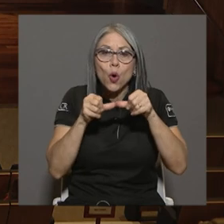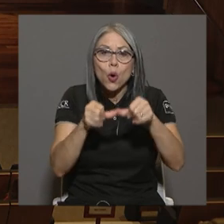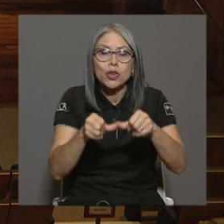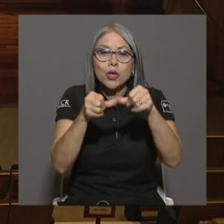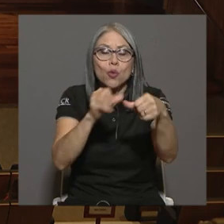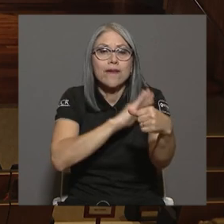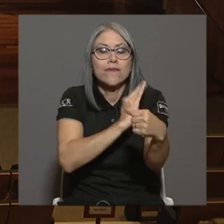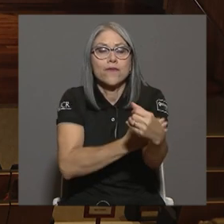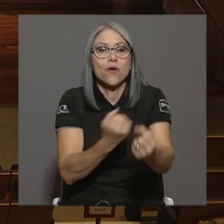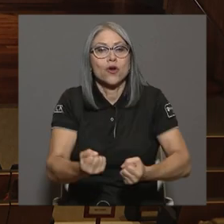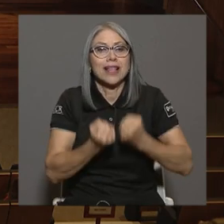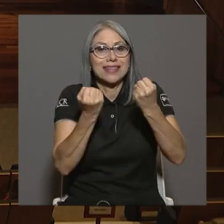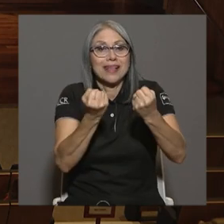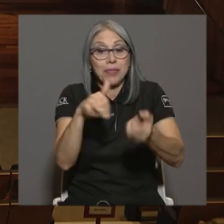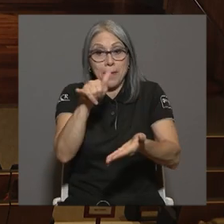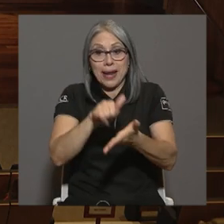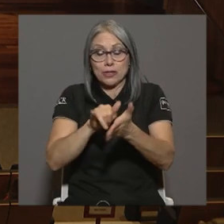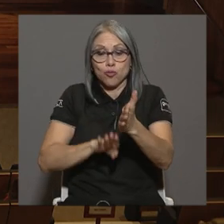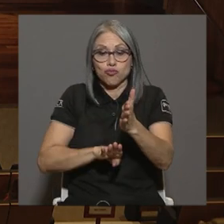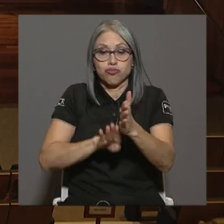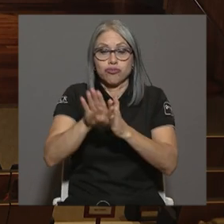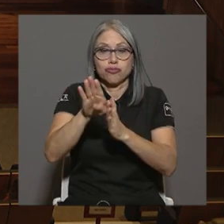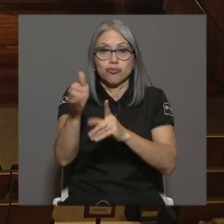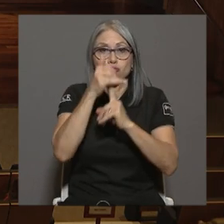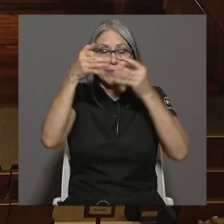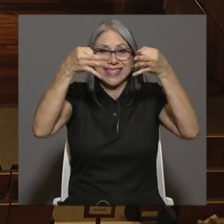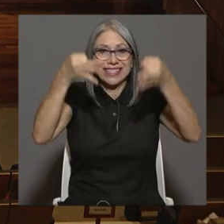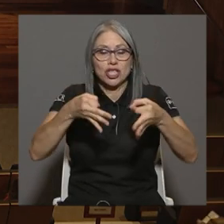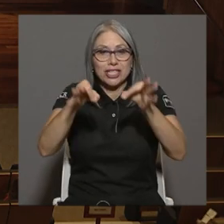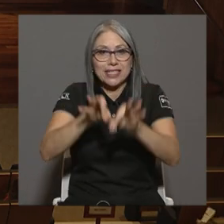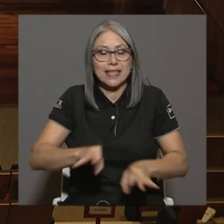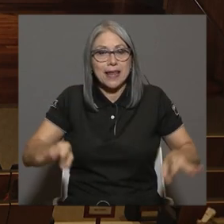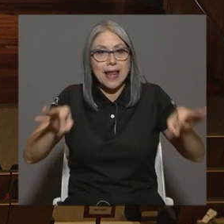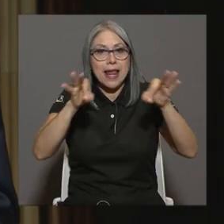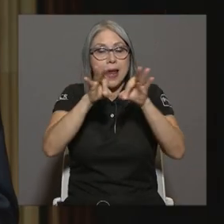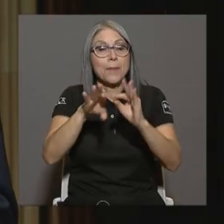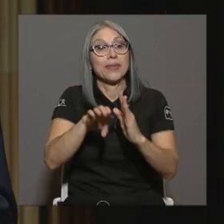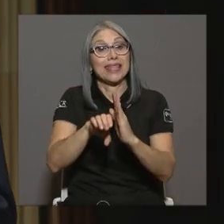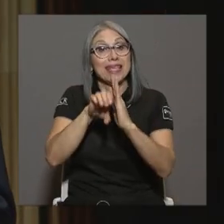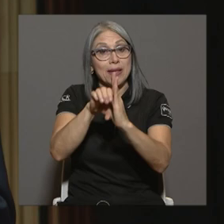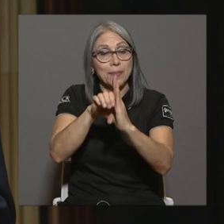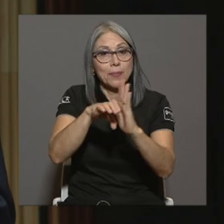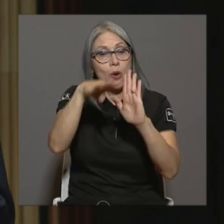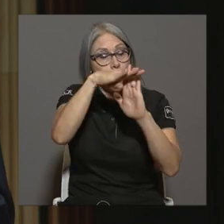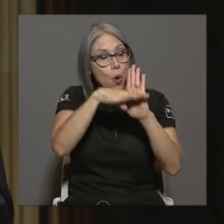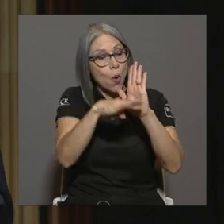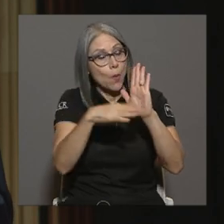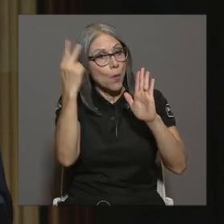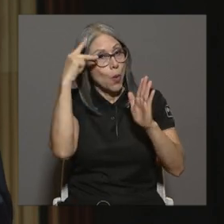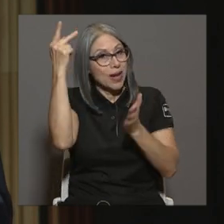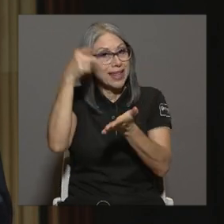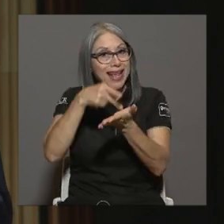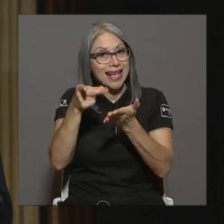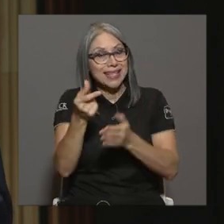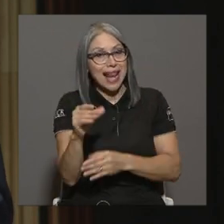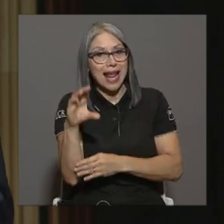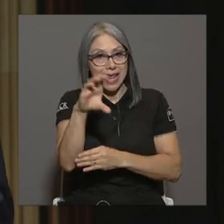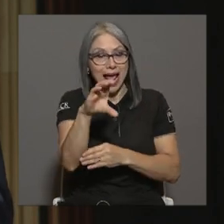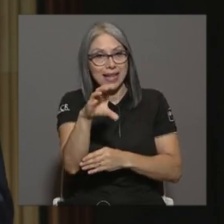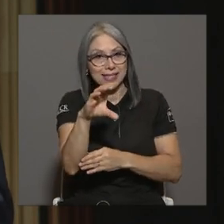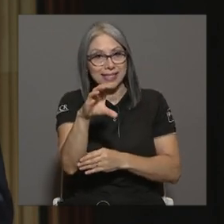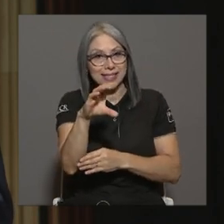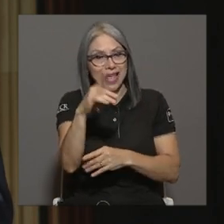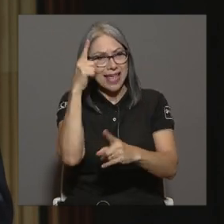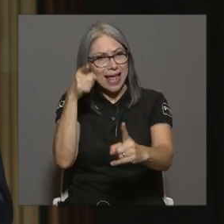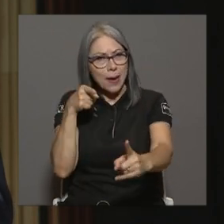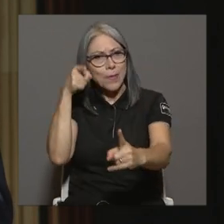ello avanzamos en decisiones trascendentales, entre ellas políticas salariales que apuntan a